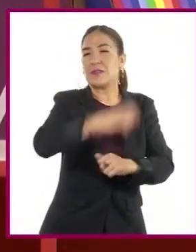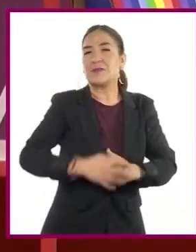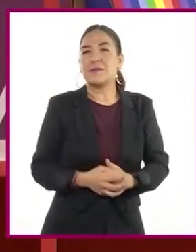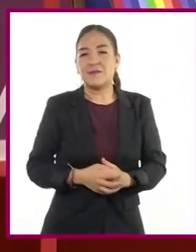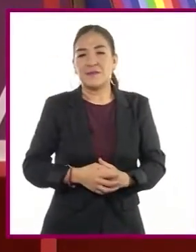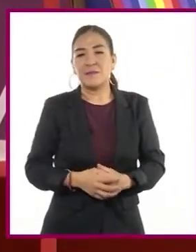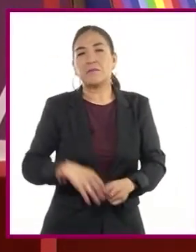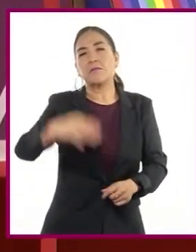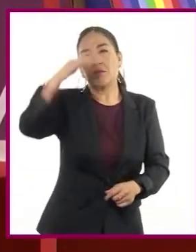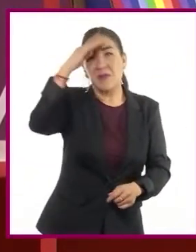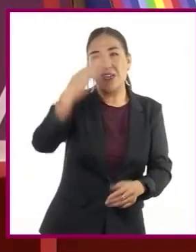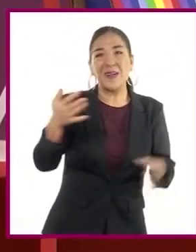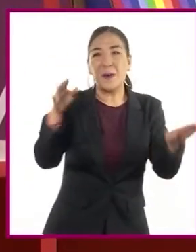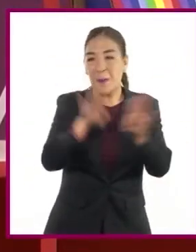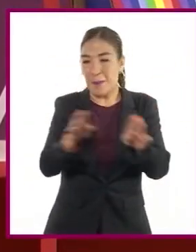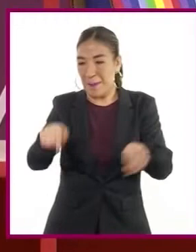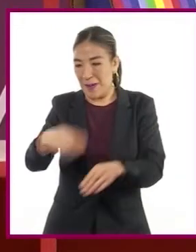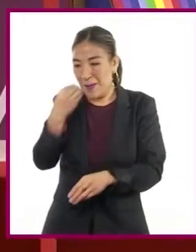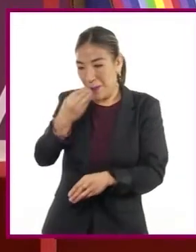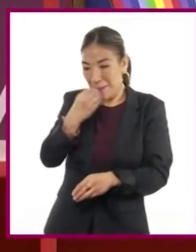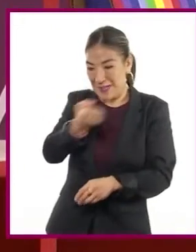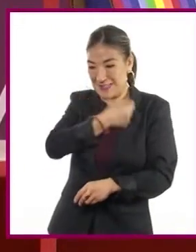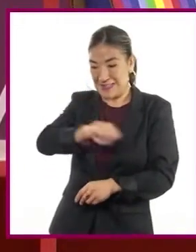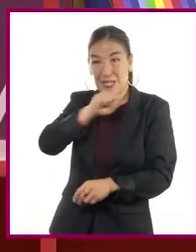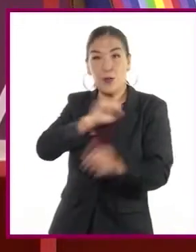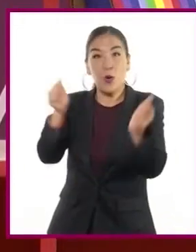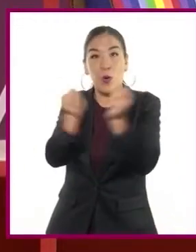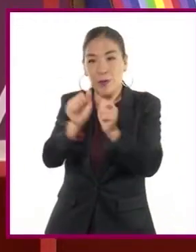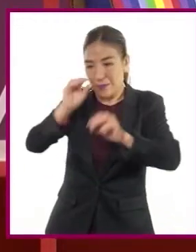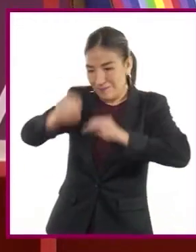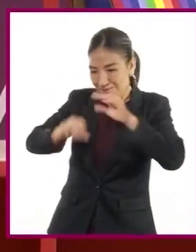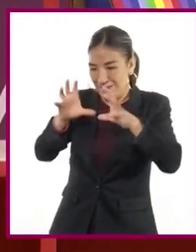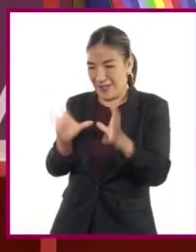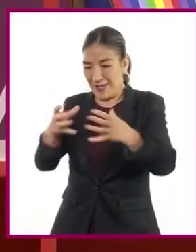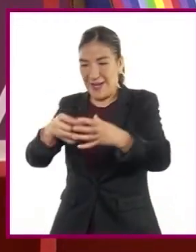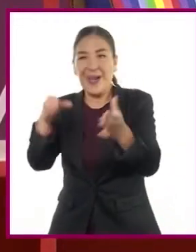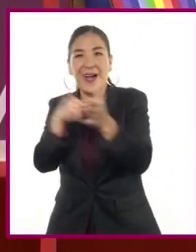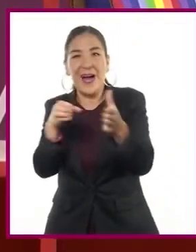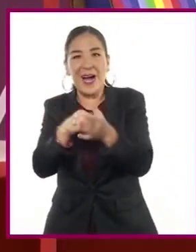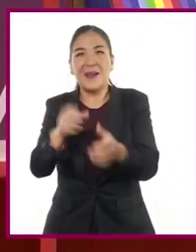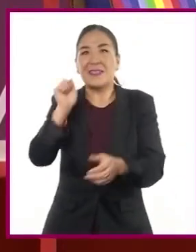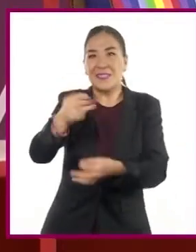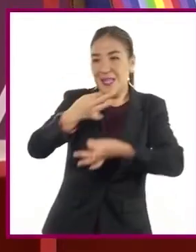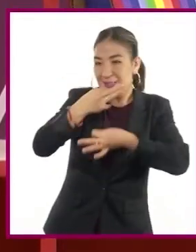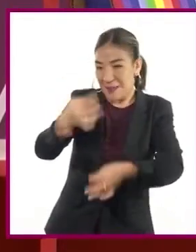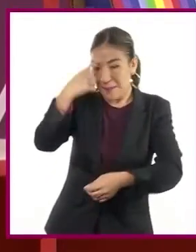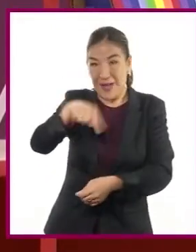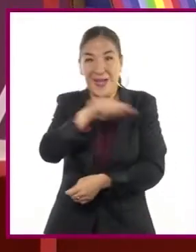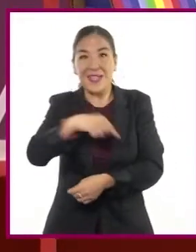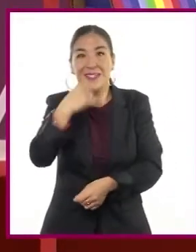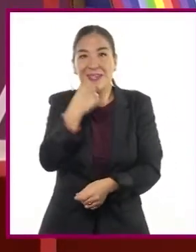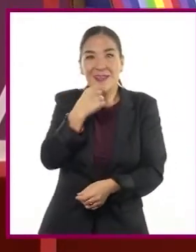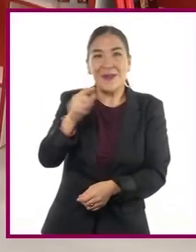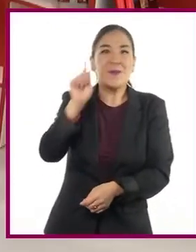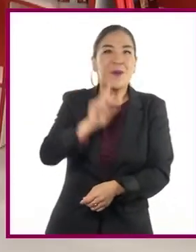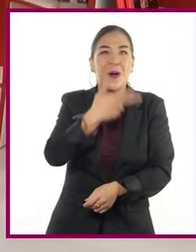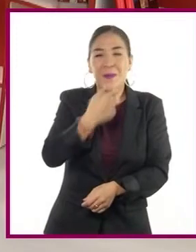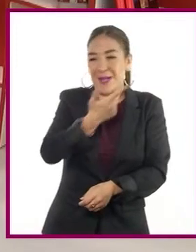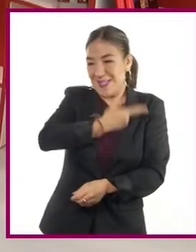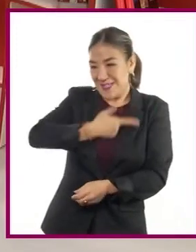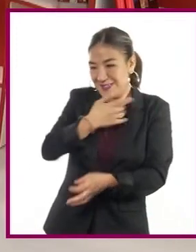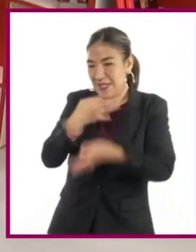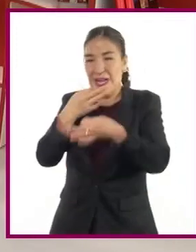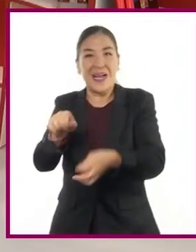que no existen empaques atractivos para alimentos saludables que puedan comer las niñas y los niños. Pues Hugo